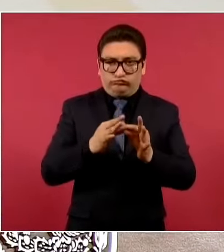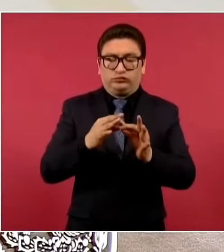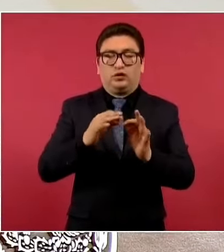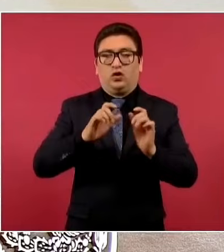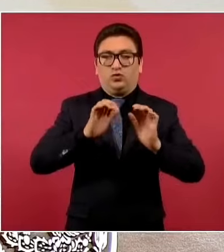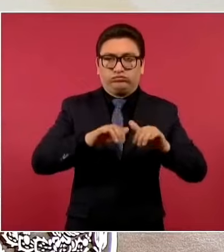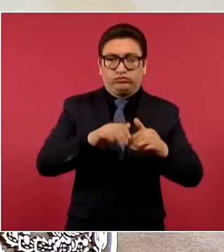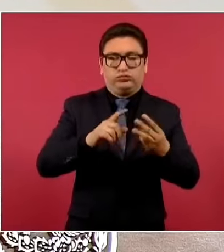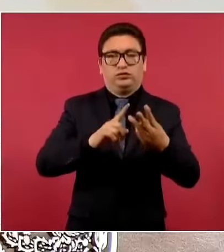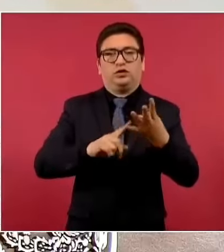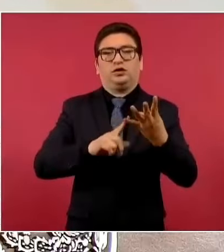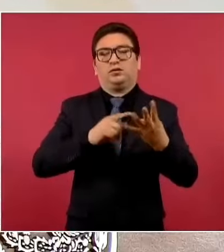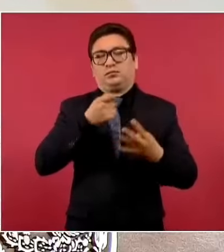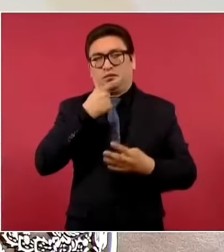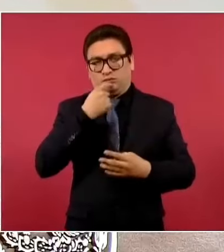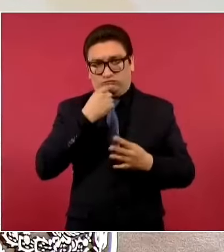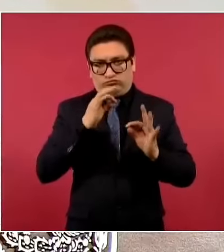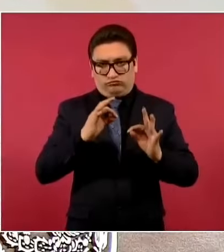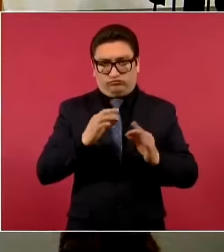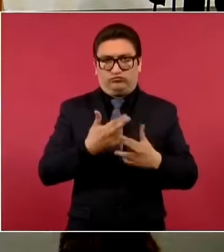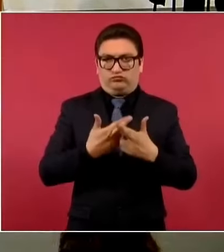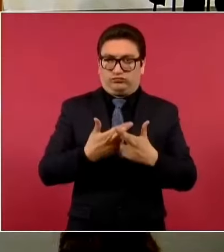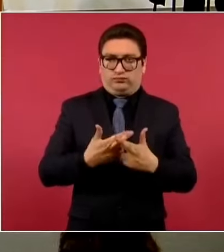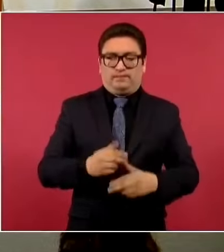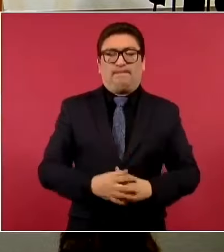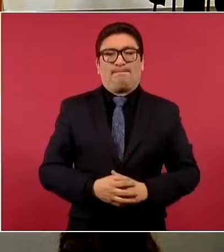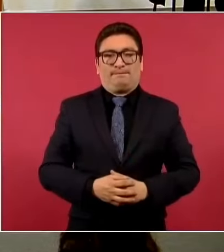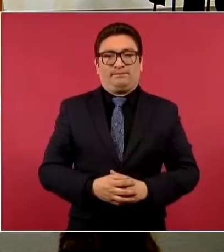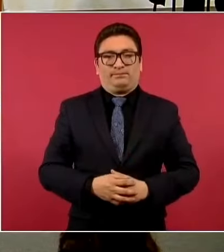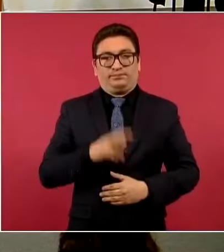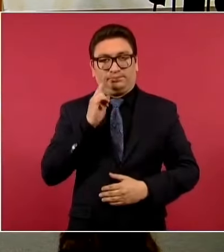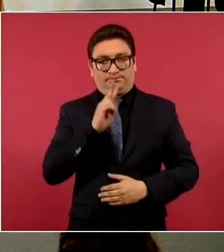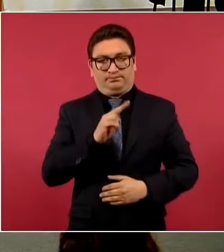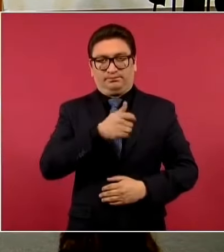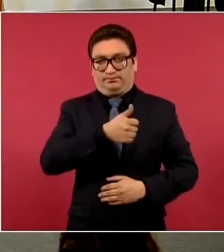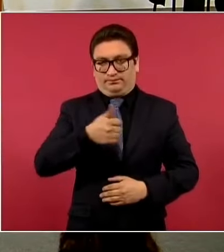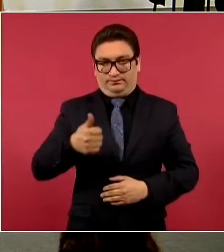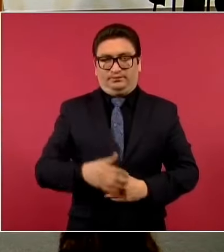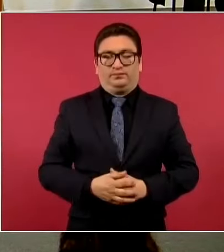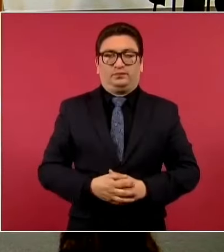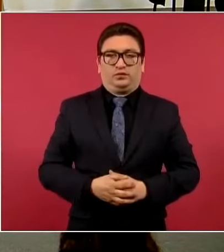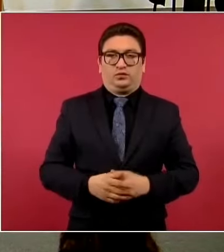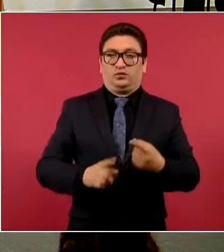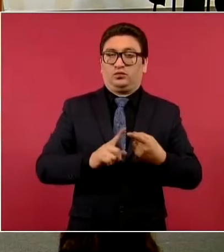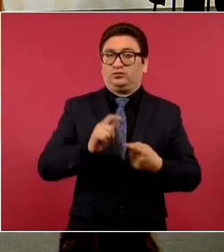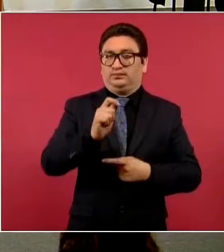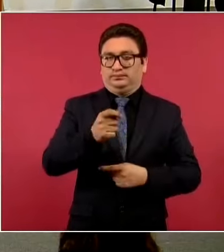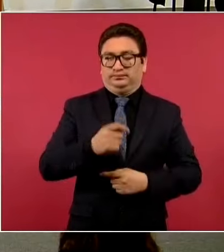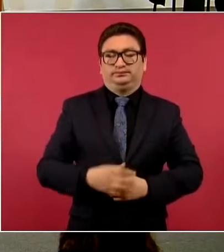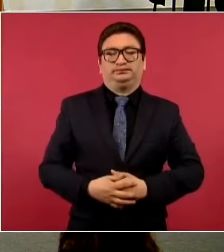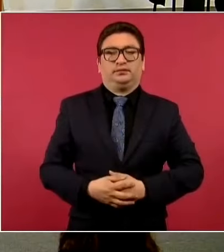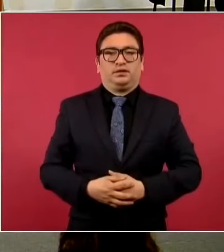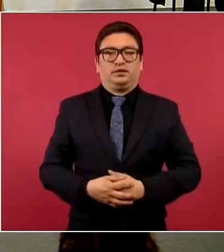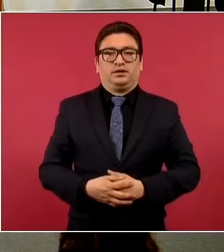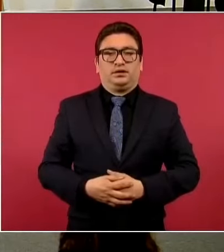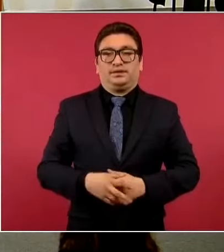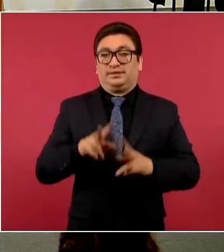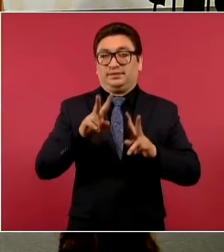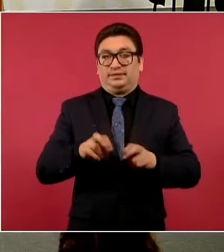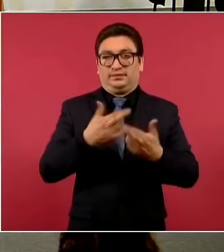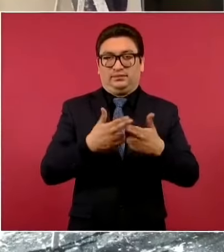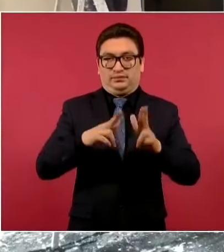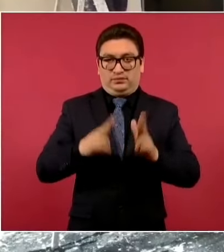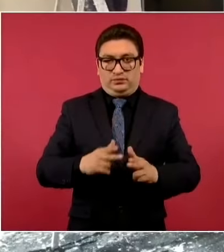de medicamentos. Vamos a ver rápidamente cada uno de estos rubros. En la acción número 1, que tiene que ver con la